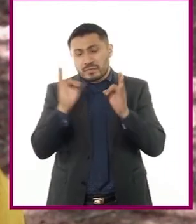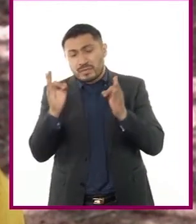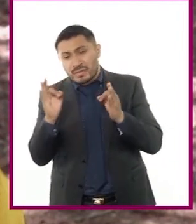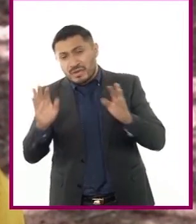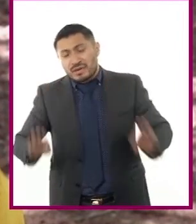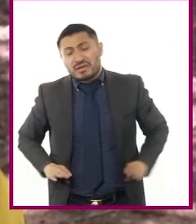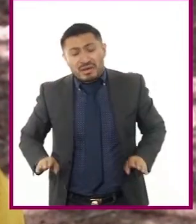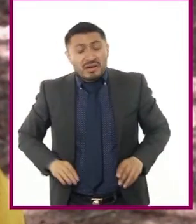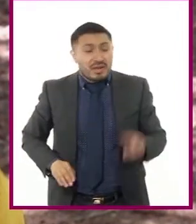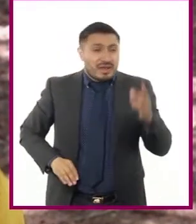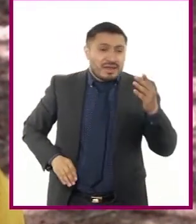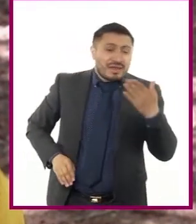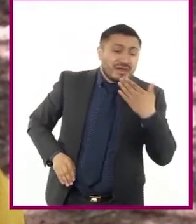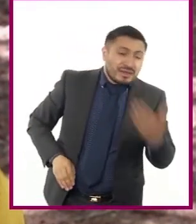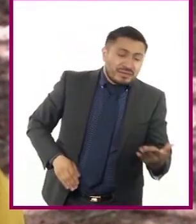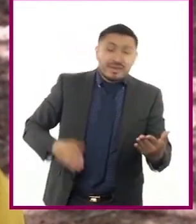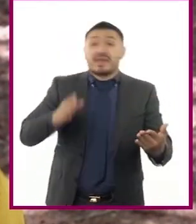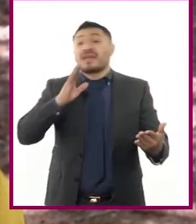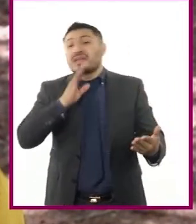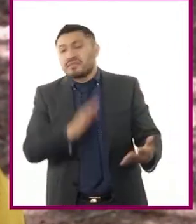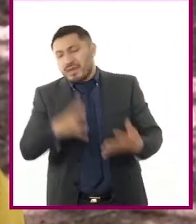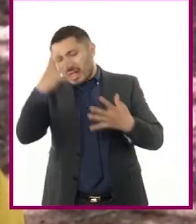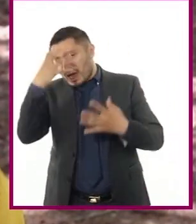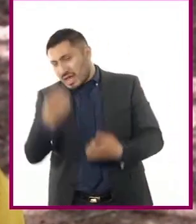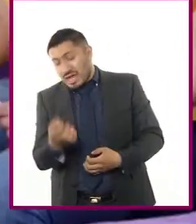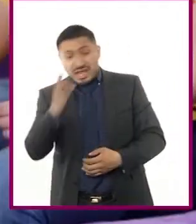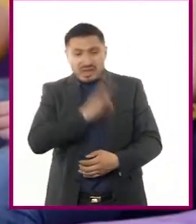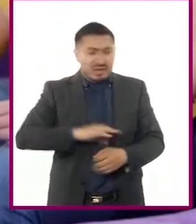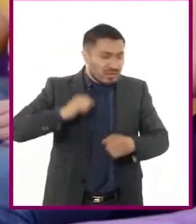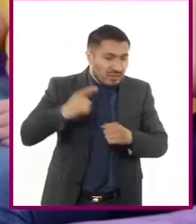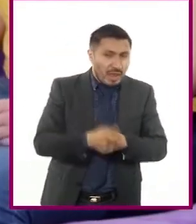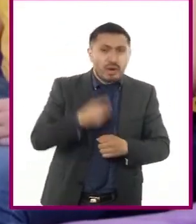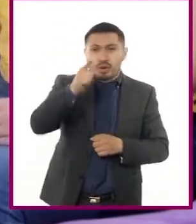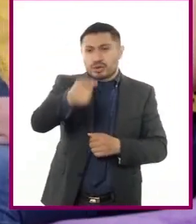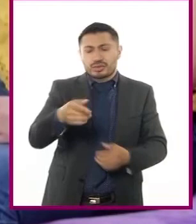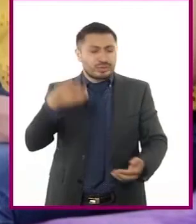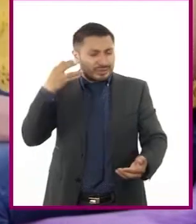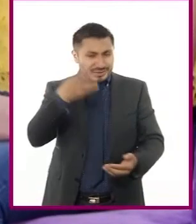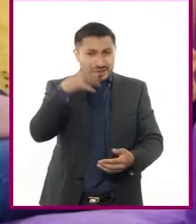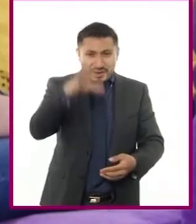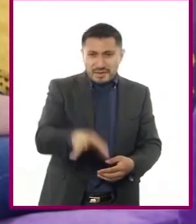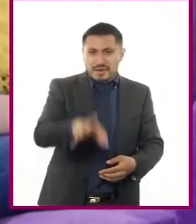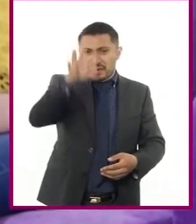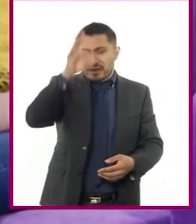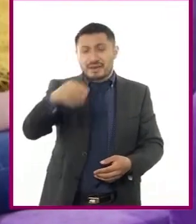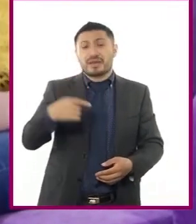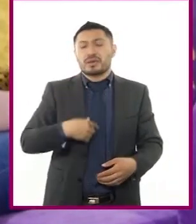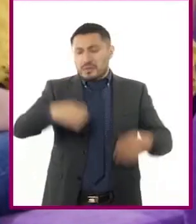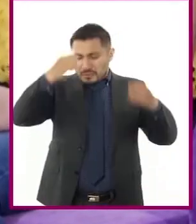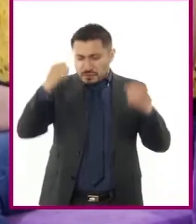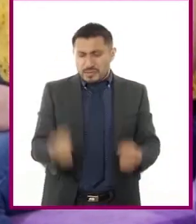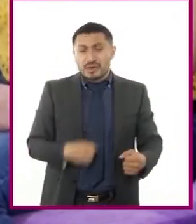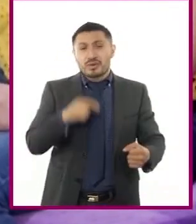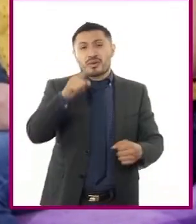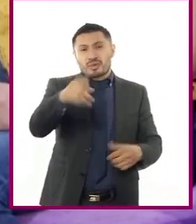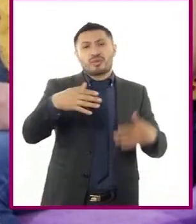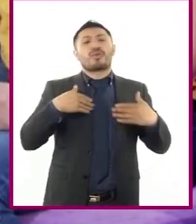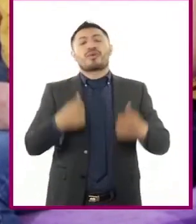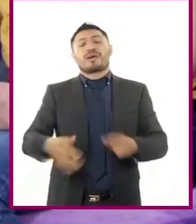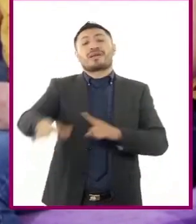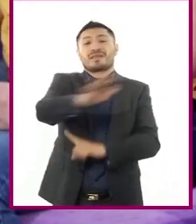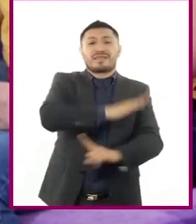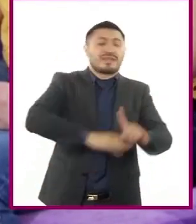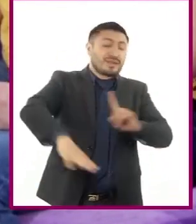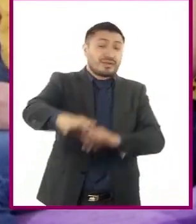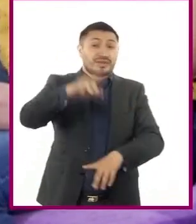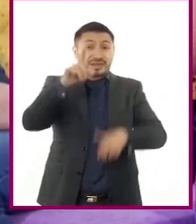prefieren otro, que entren por esa puerta a donde sea. Porque la poesía, yo estoy seguro que te hace ver al mundo